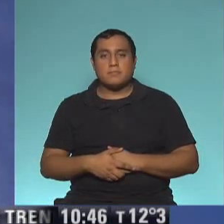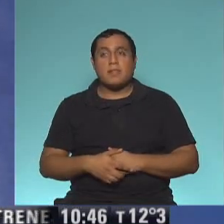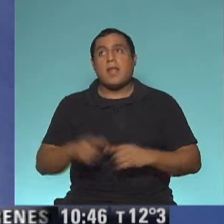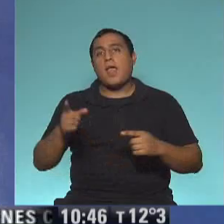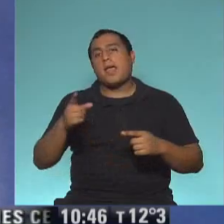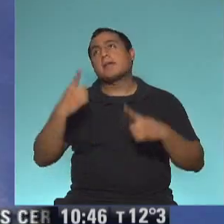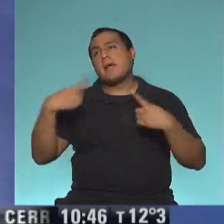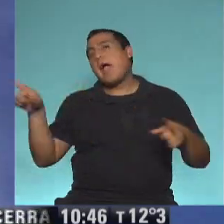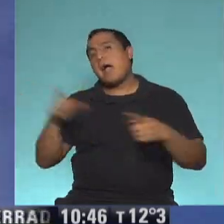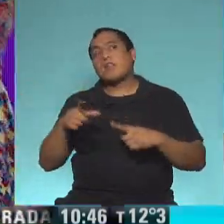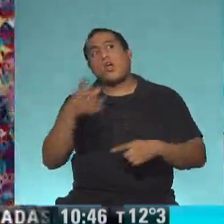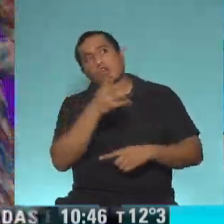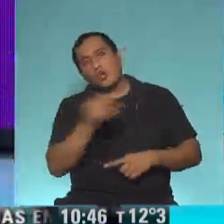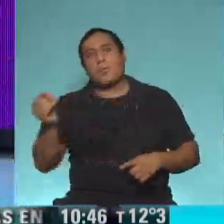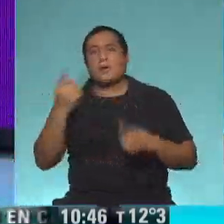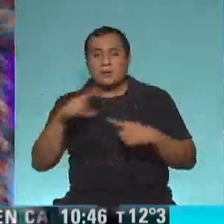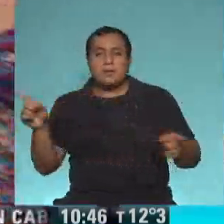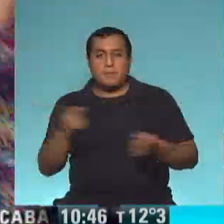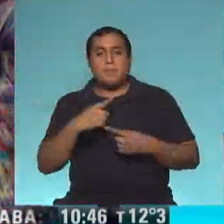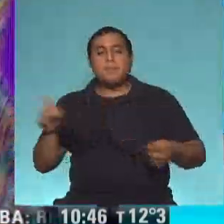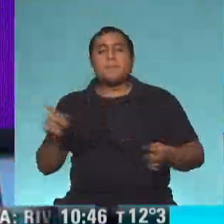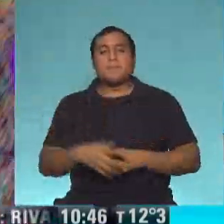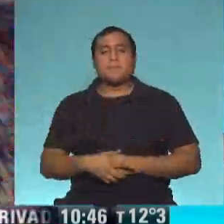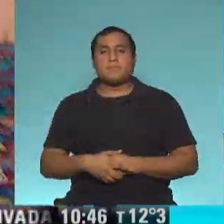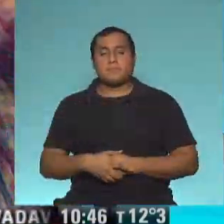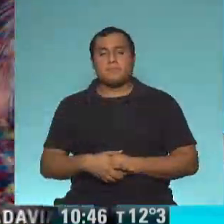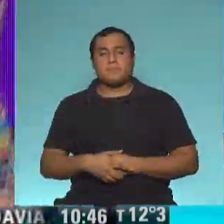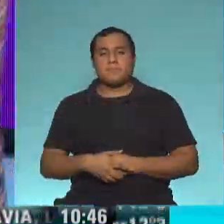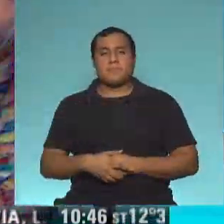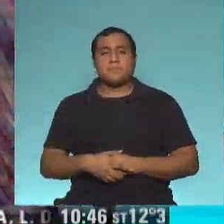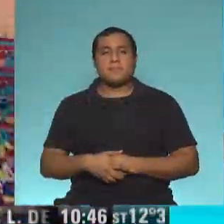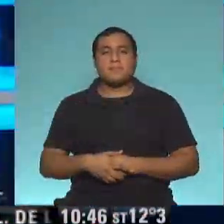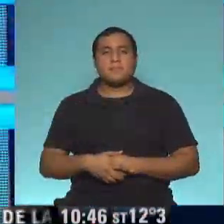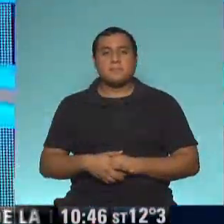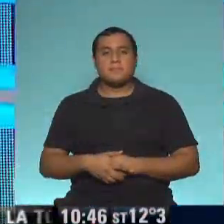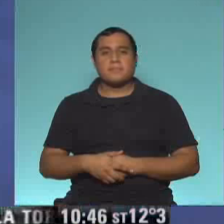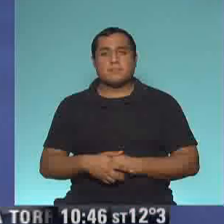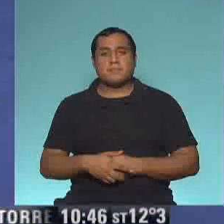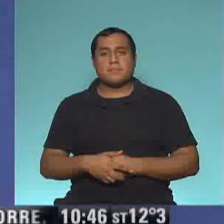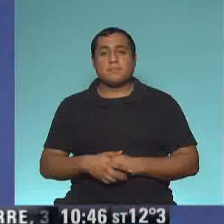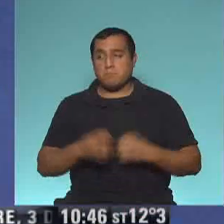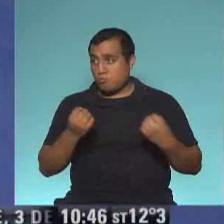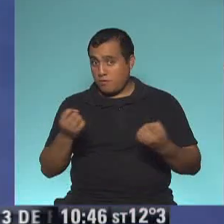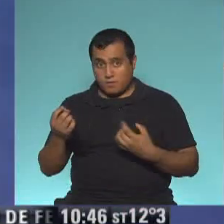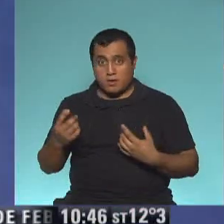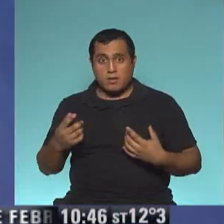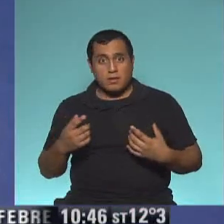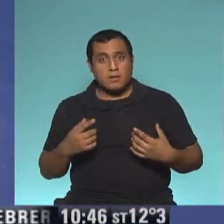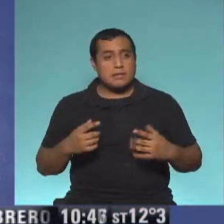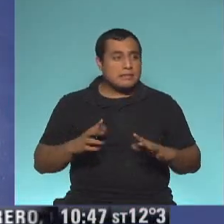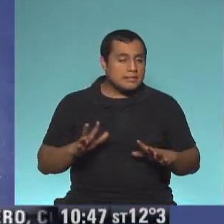Y ahora bien. Ustedes. Vamos. ¿Sí? Esta es la danza de la ensalada que está de moda, que está de moda. Vamos. Muy bien. Los vi un